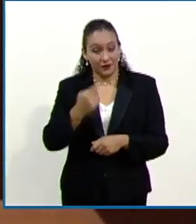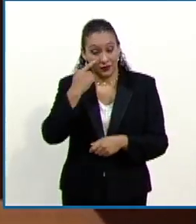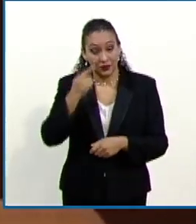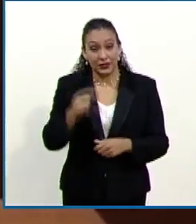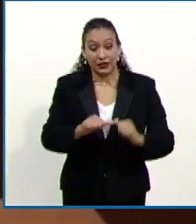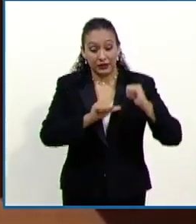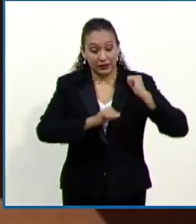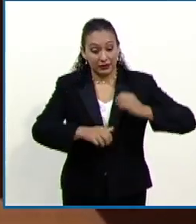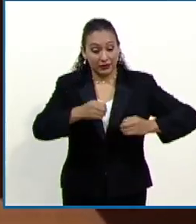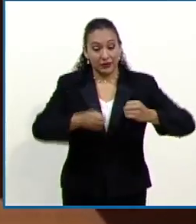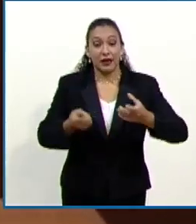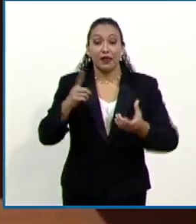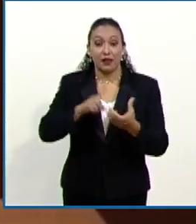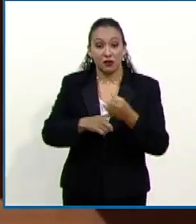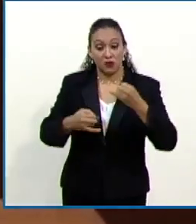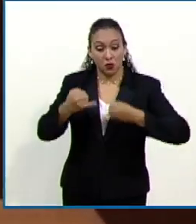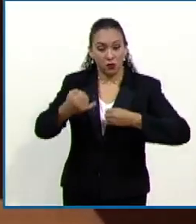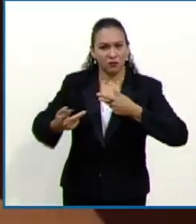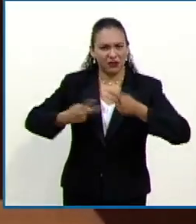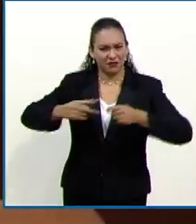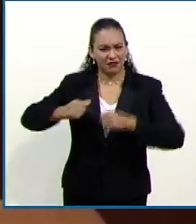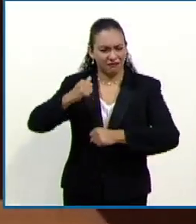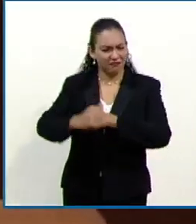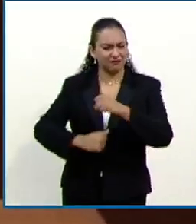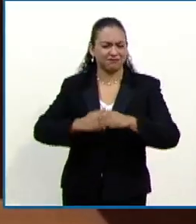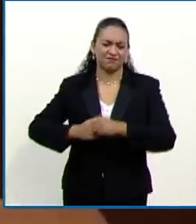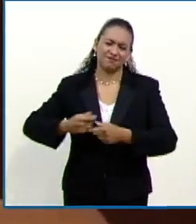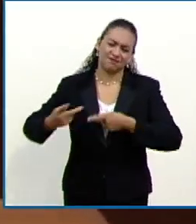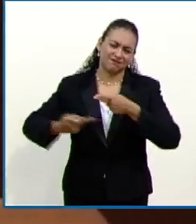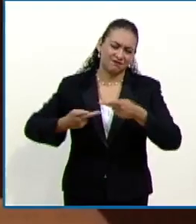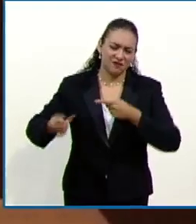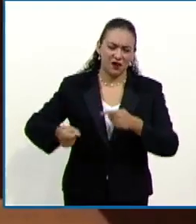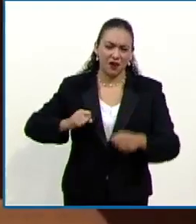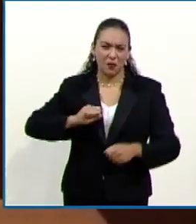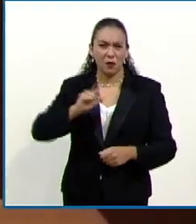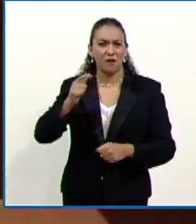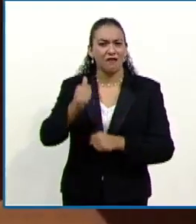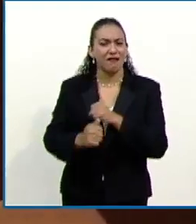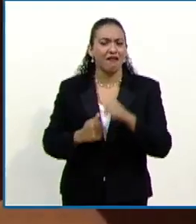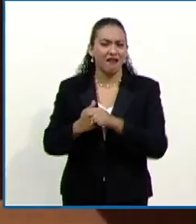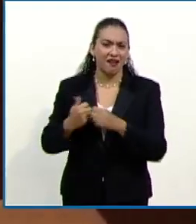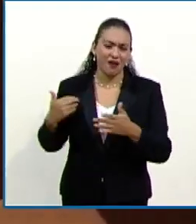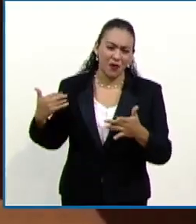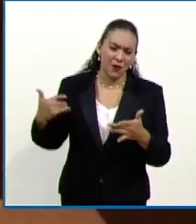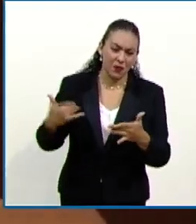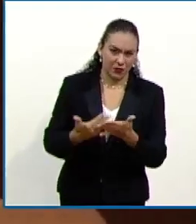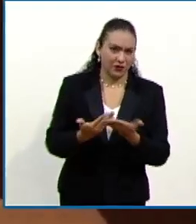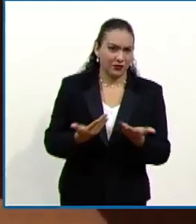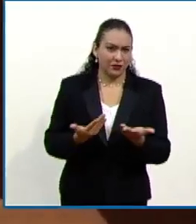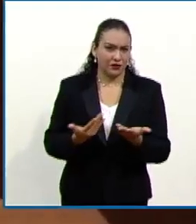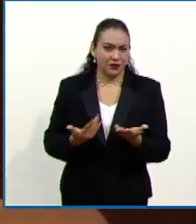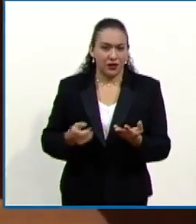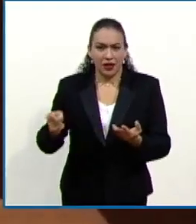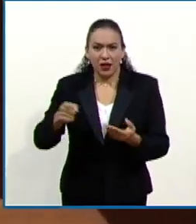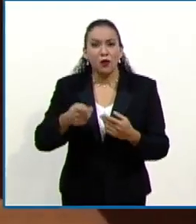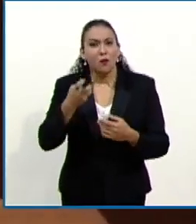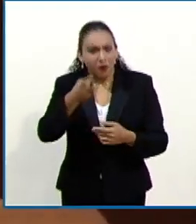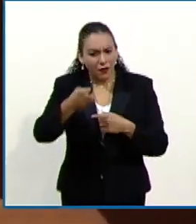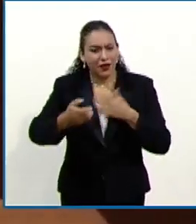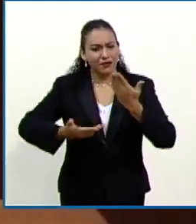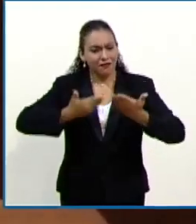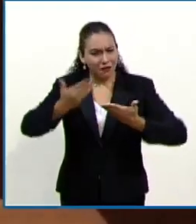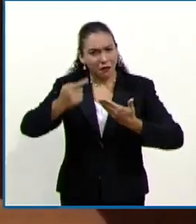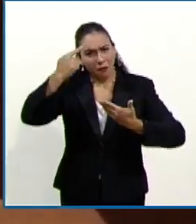lograrse mediante la implementación de acciones afirmativas destinadas a ampliar el acceso a estos cargos para personas